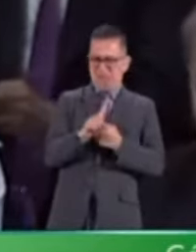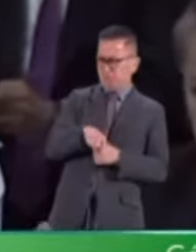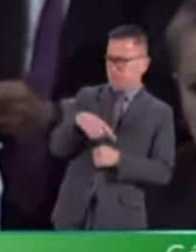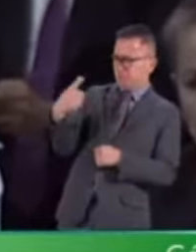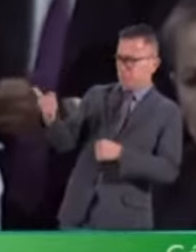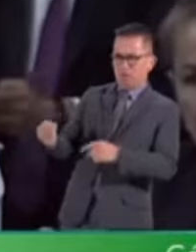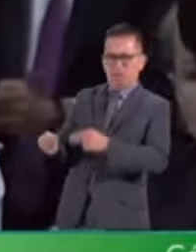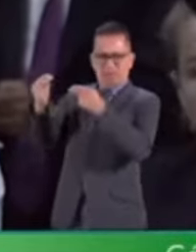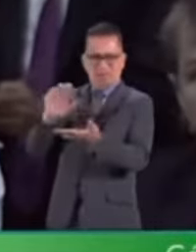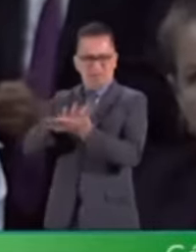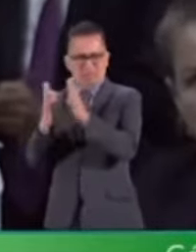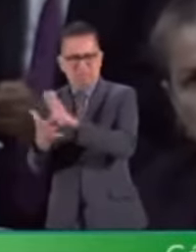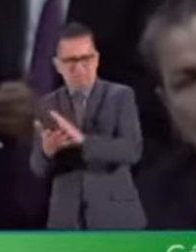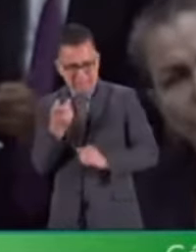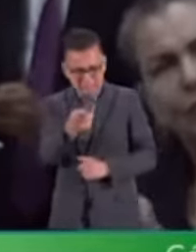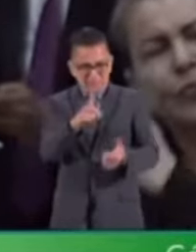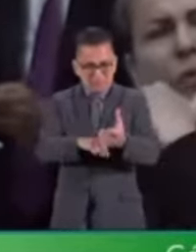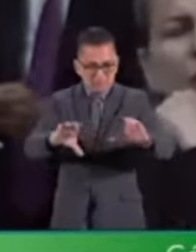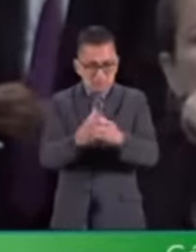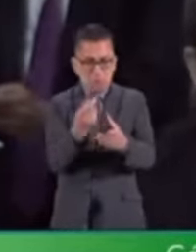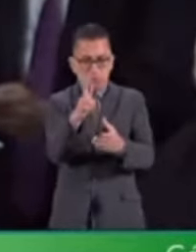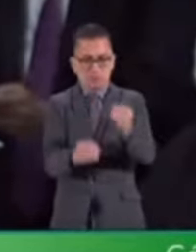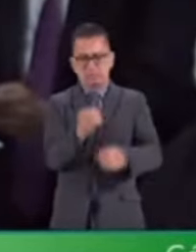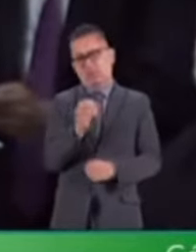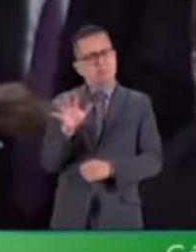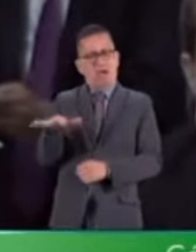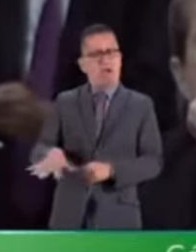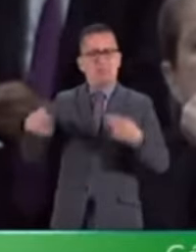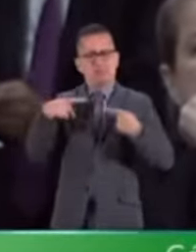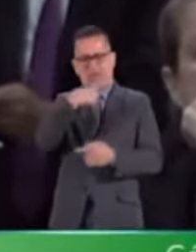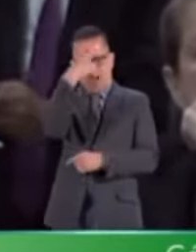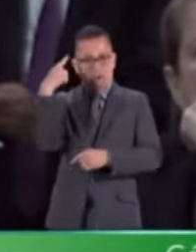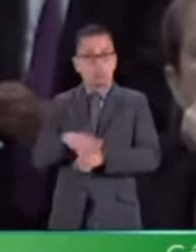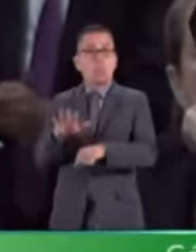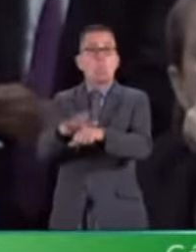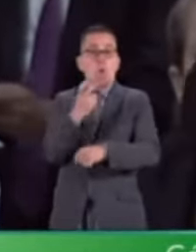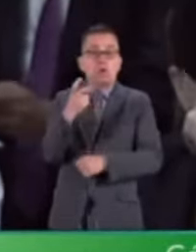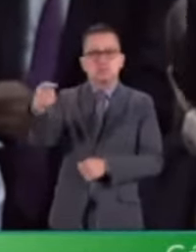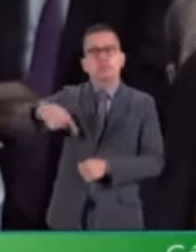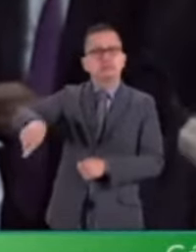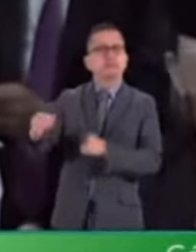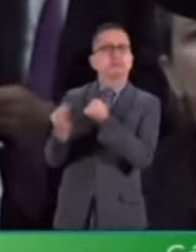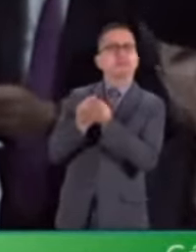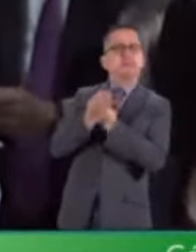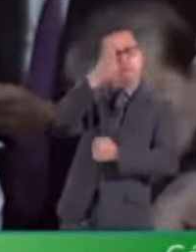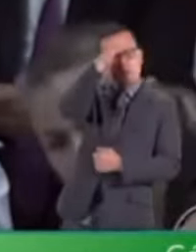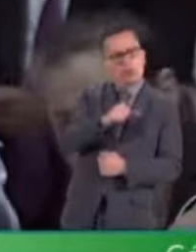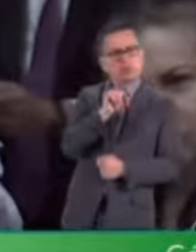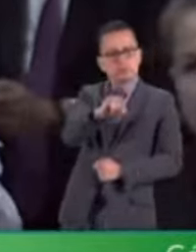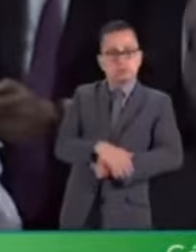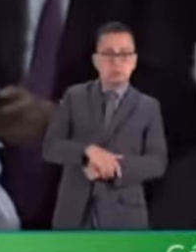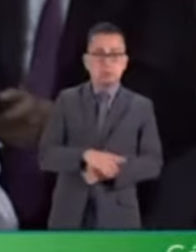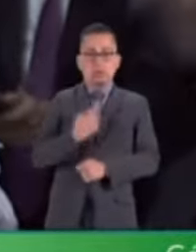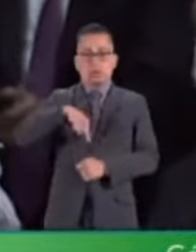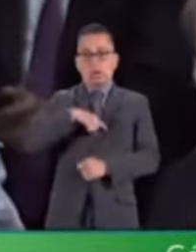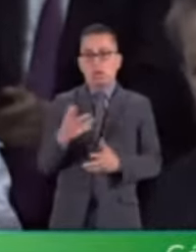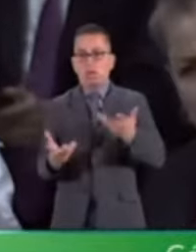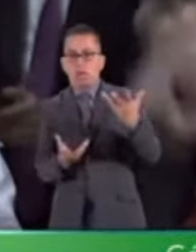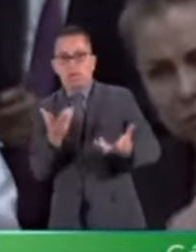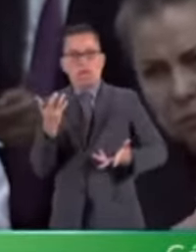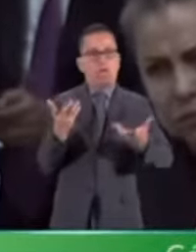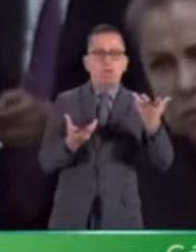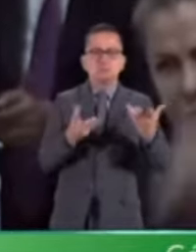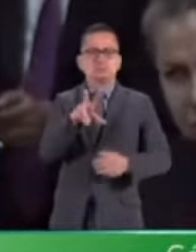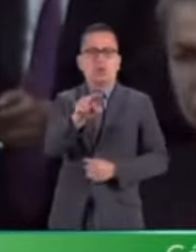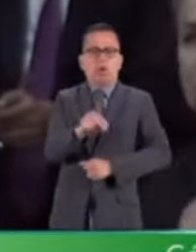Poder Judicial. Por eso respalda esta reforma. Y nosotros no vamos a titubear. Vamos a